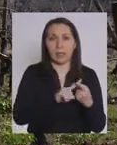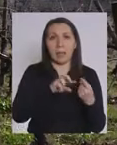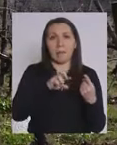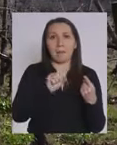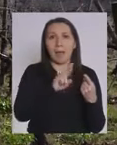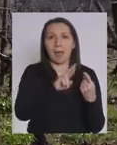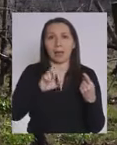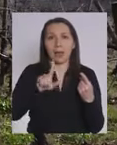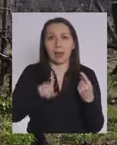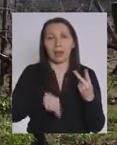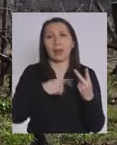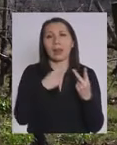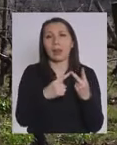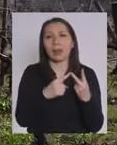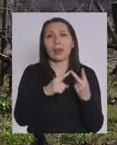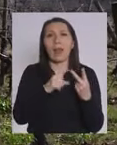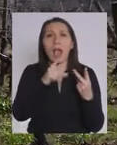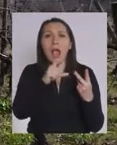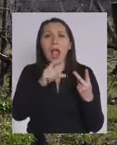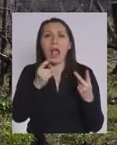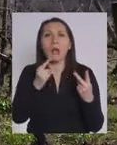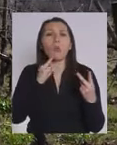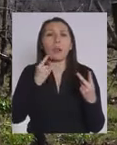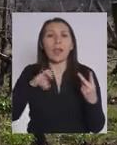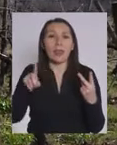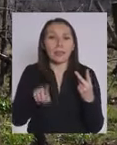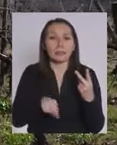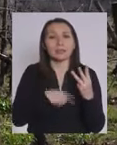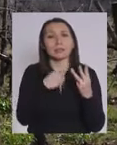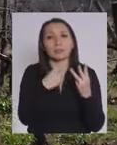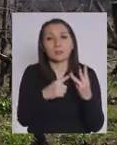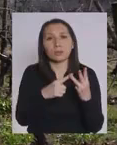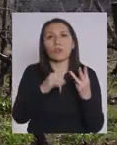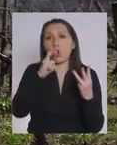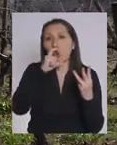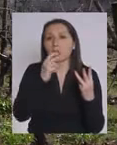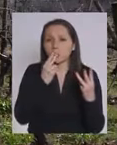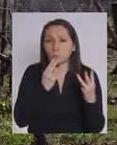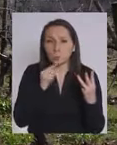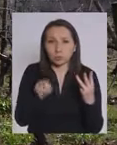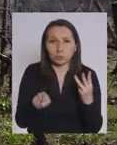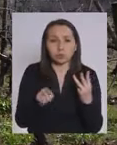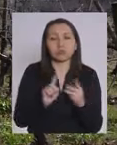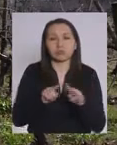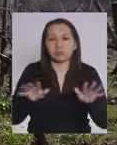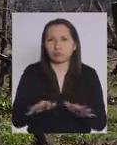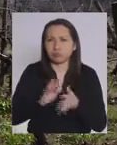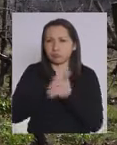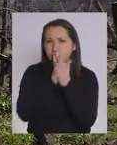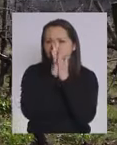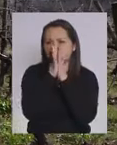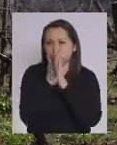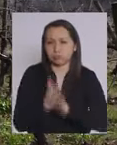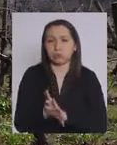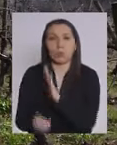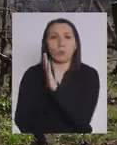parral por el hospital de cauquenes y por el hospital de constitución obras completamente